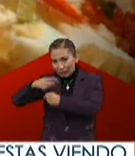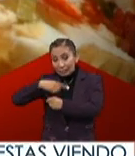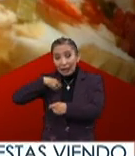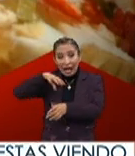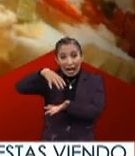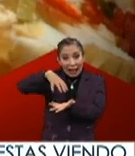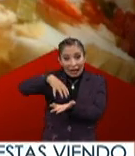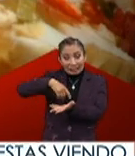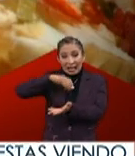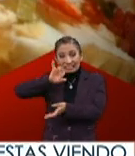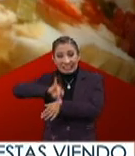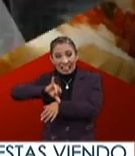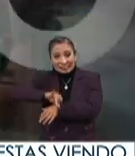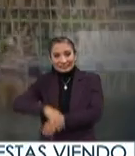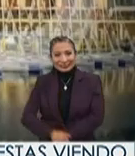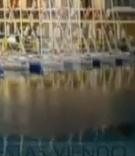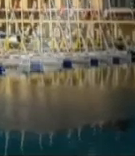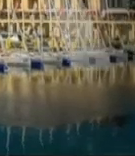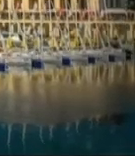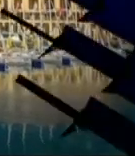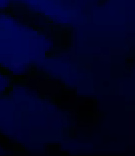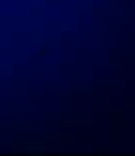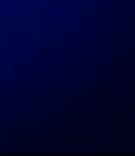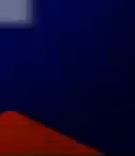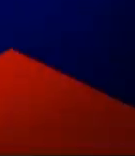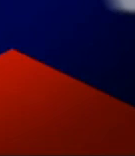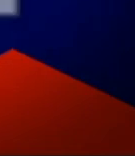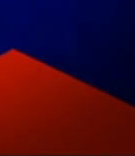de gelatina salada.